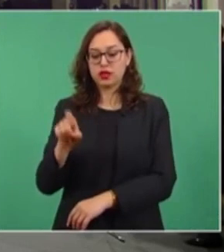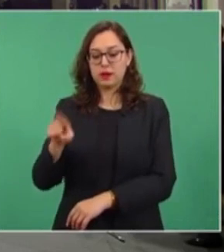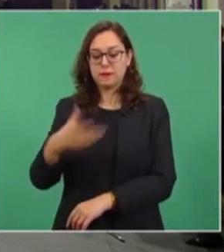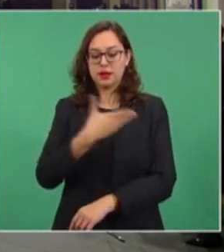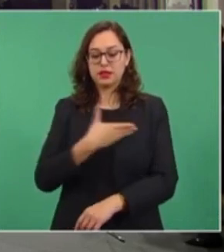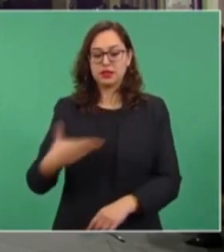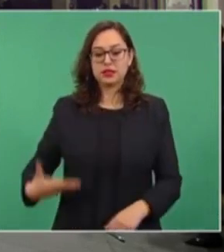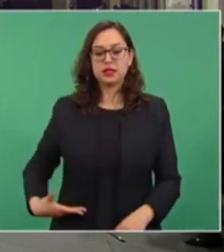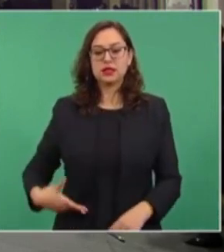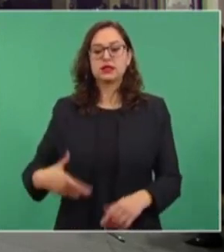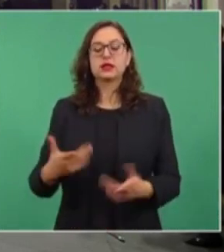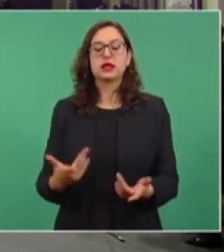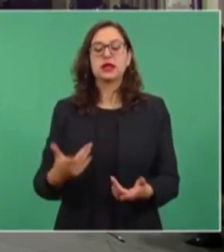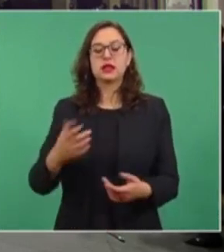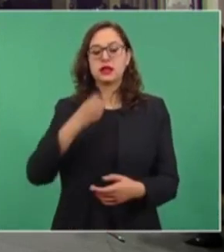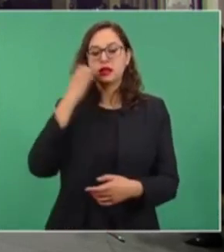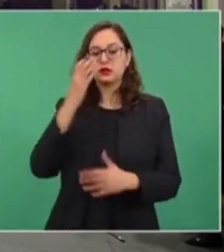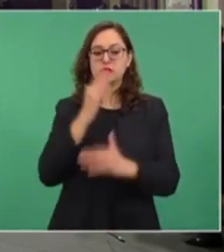Arquitectura.